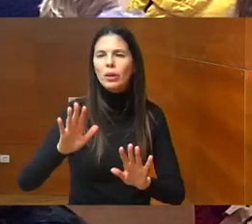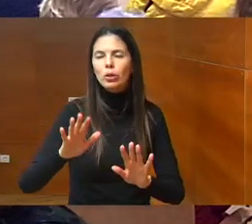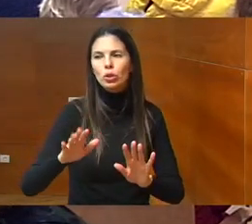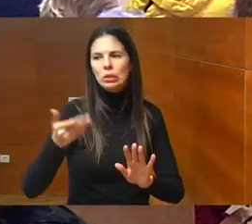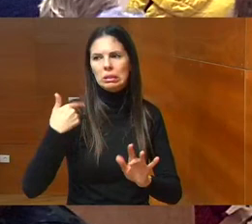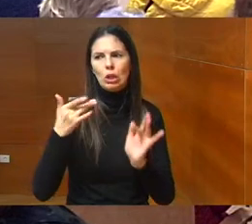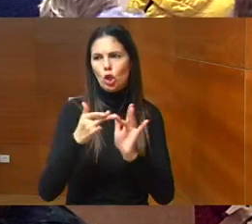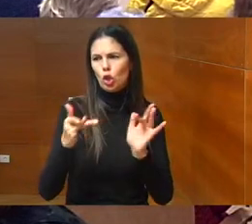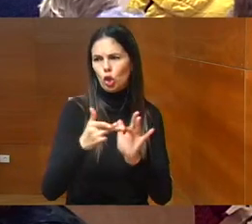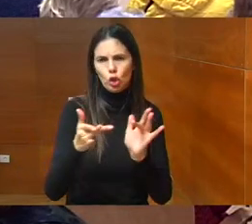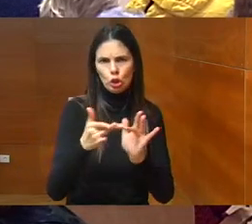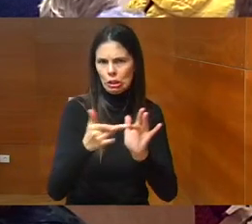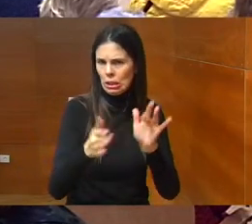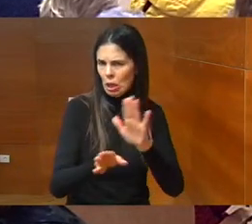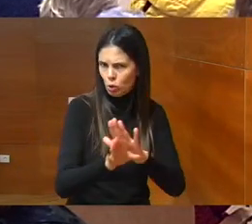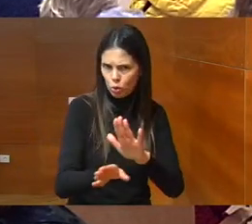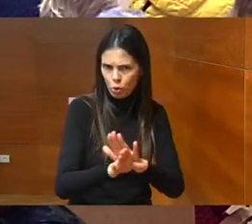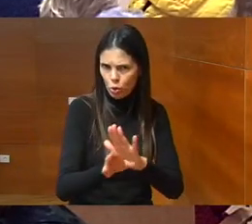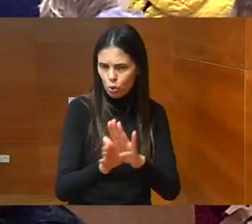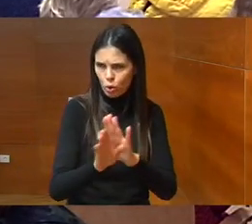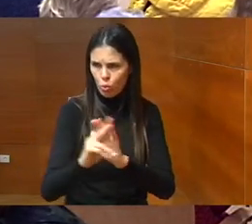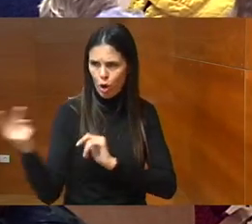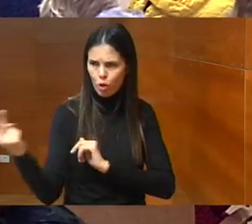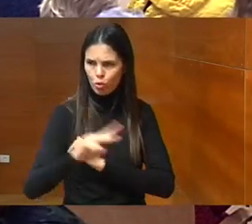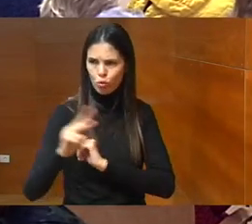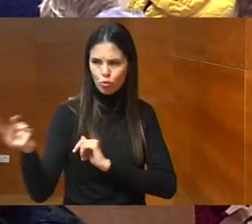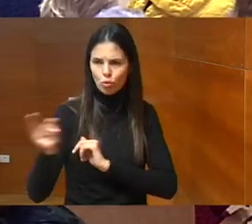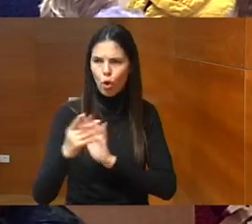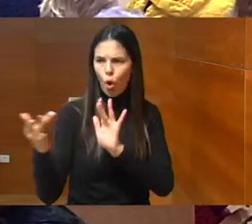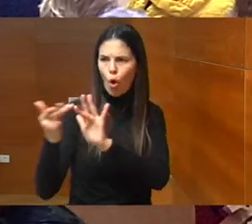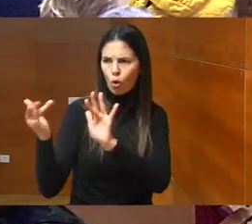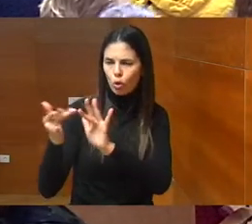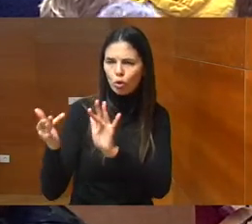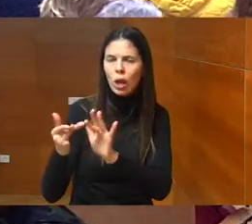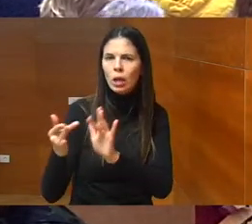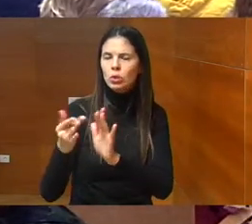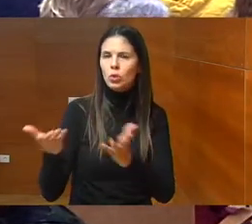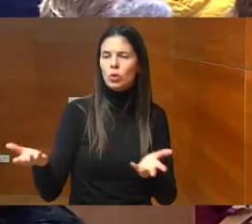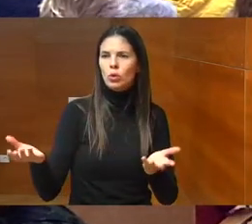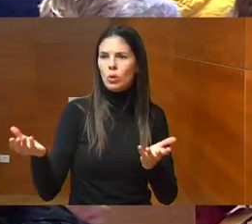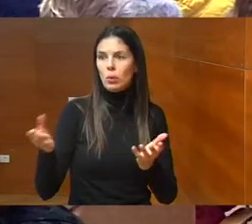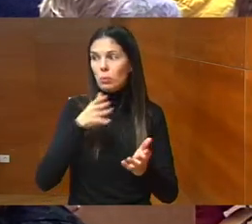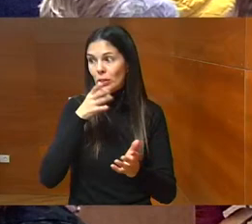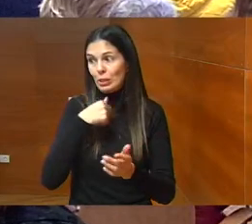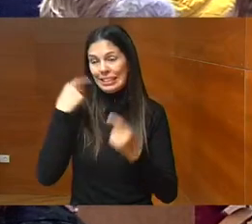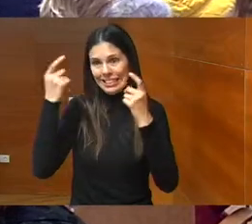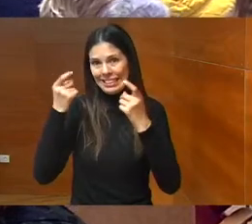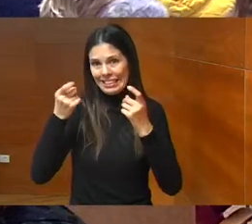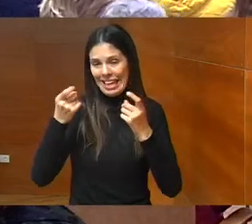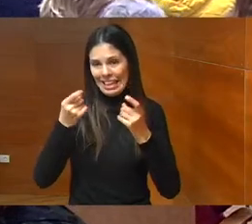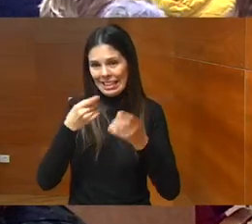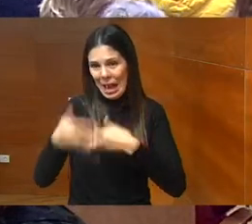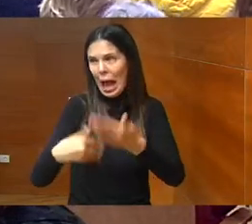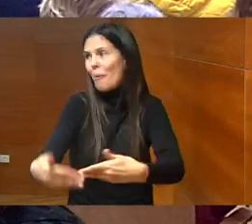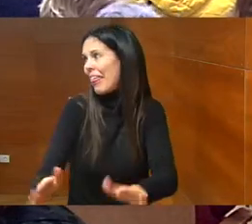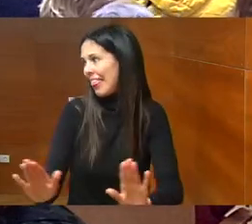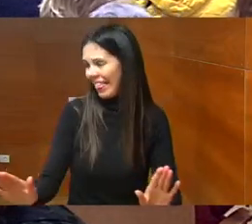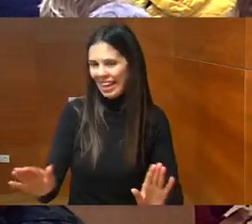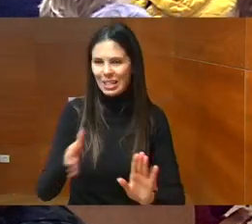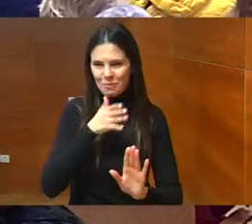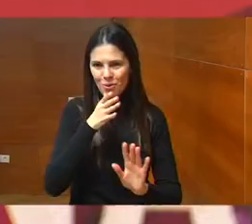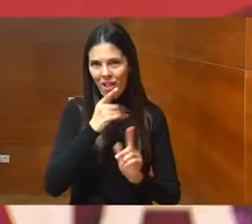o contacto desde un y otro lado Atlántico a mí la de por avanzar porque para no alargarnos Bueno